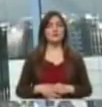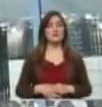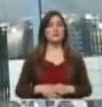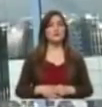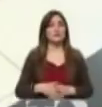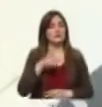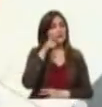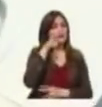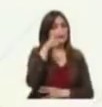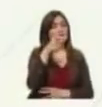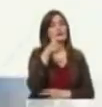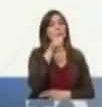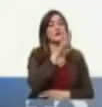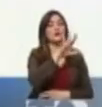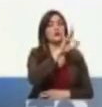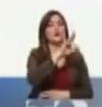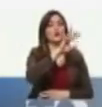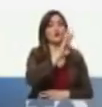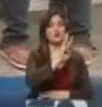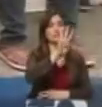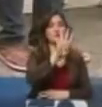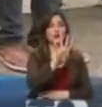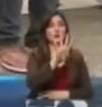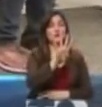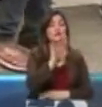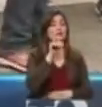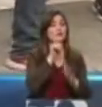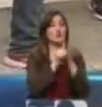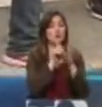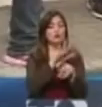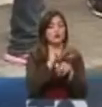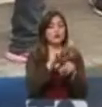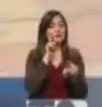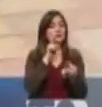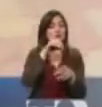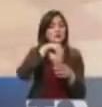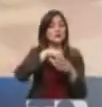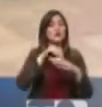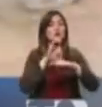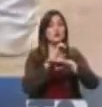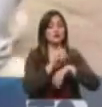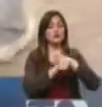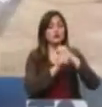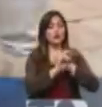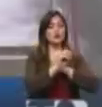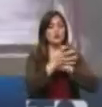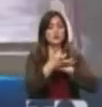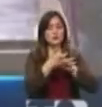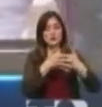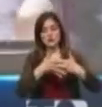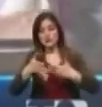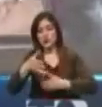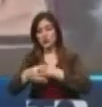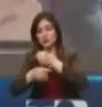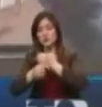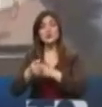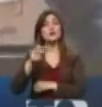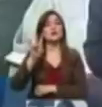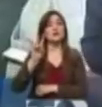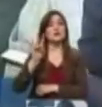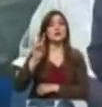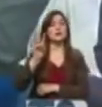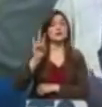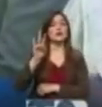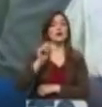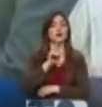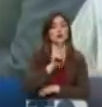la Fiscalía, son 4.864 las denuncias de abuso sexual en el país entre el 2015 y 2017. De esos